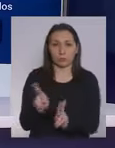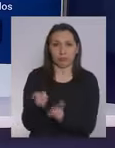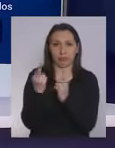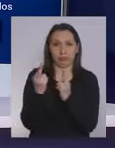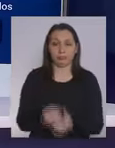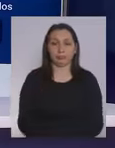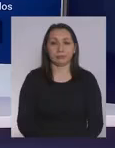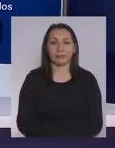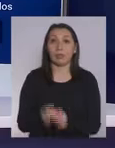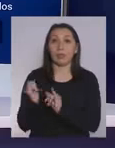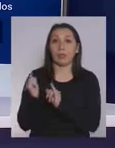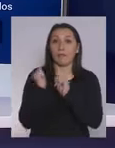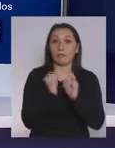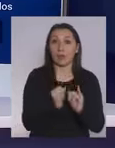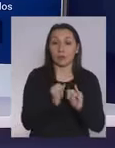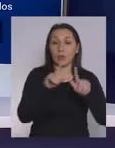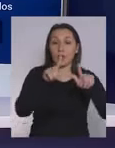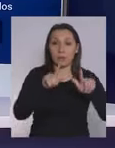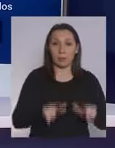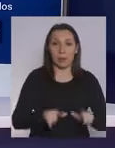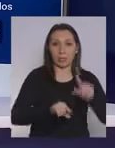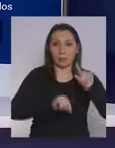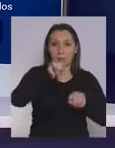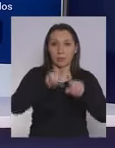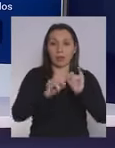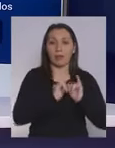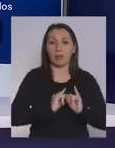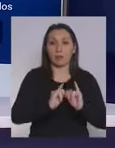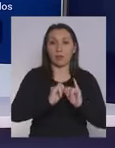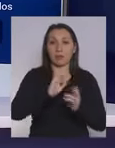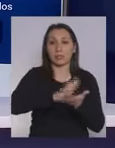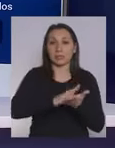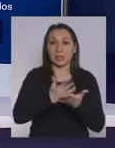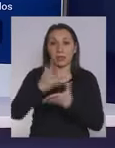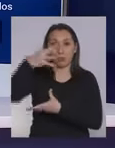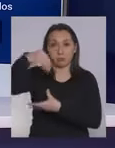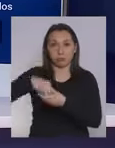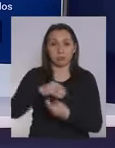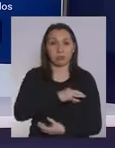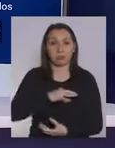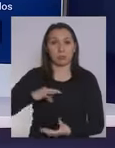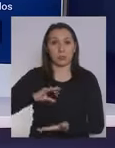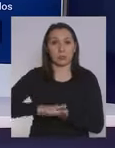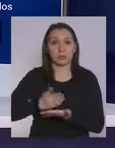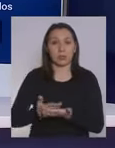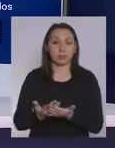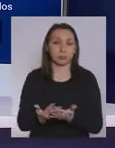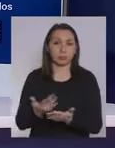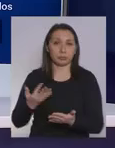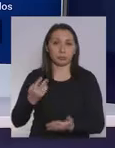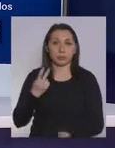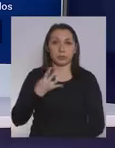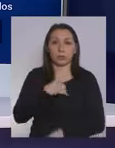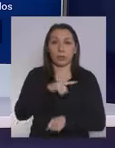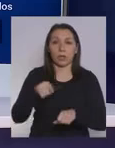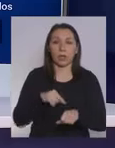de acuerdo a la información entregada por el departamento de estadística de información de salud del ministerio de salud durante las últimas 24